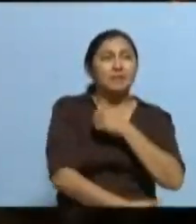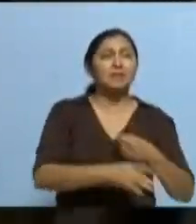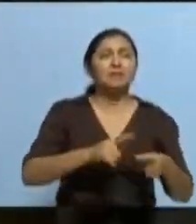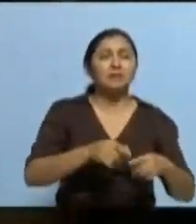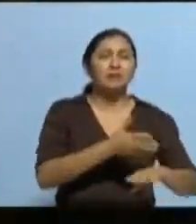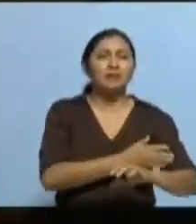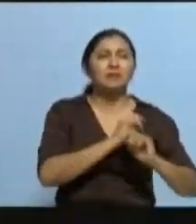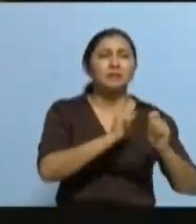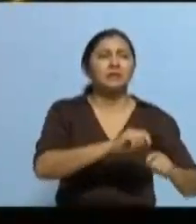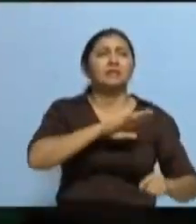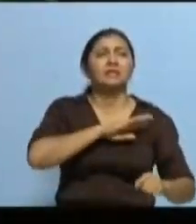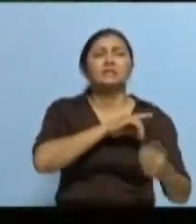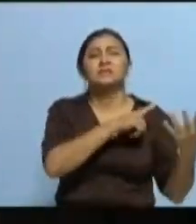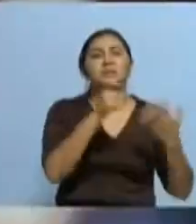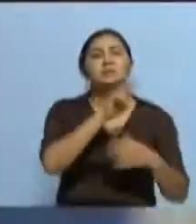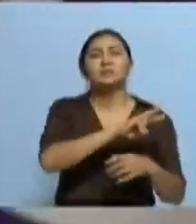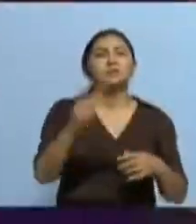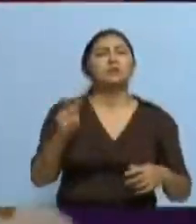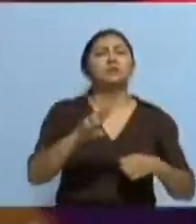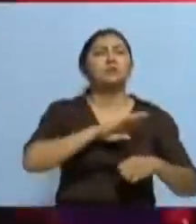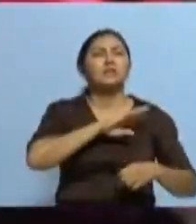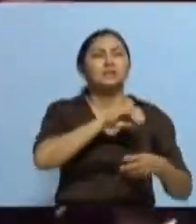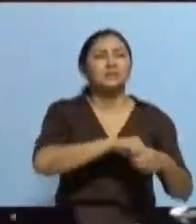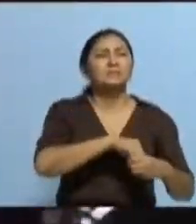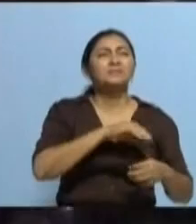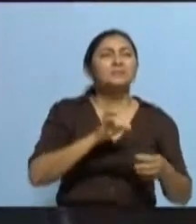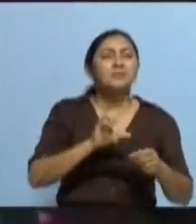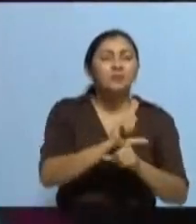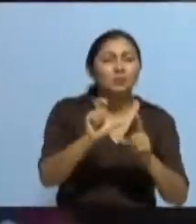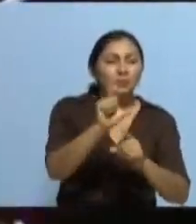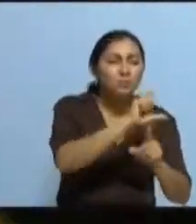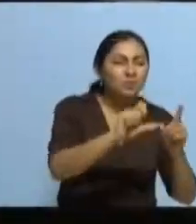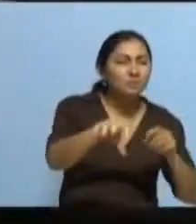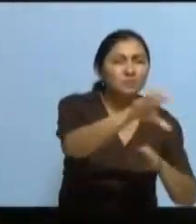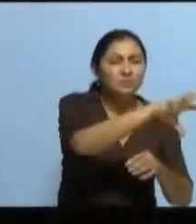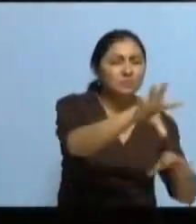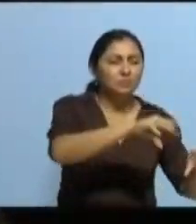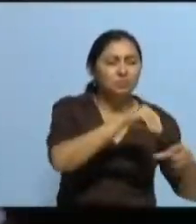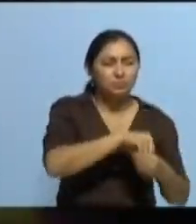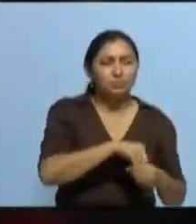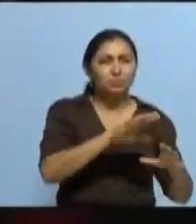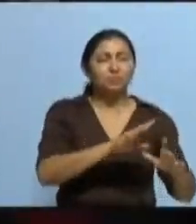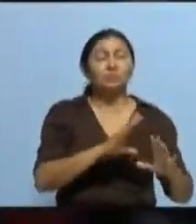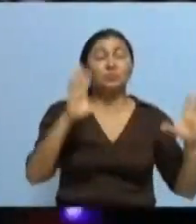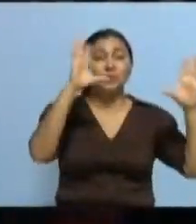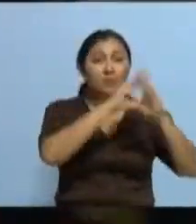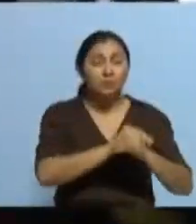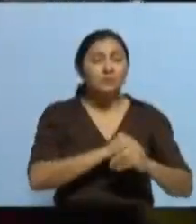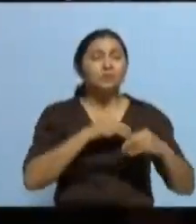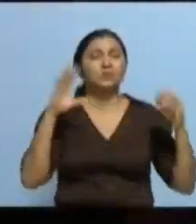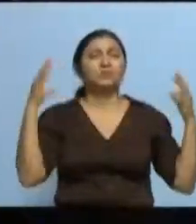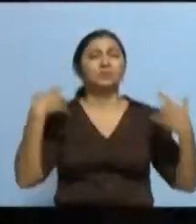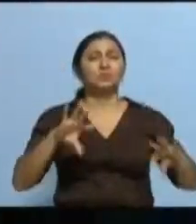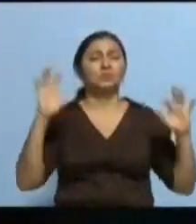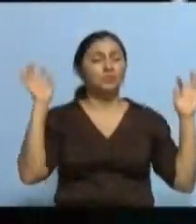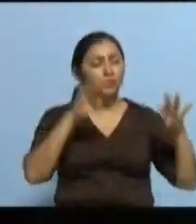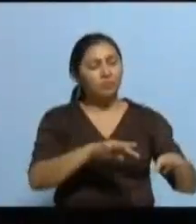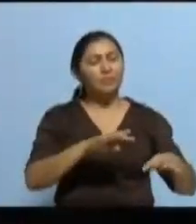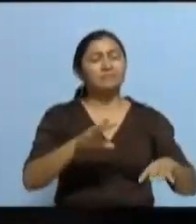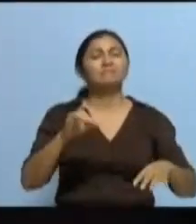con 622 bailarines de casas distritales de cultura. Sin duda será una noche que los barranquilleros no se podrán